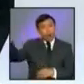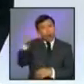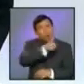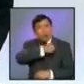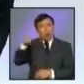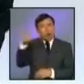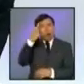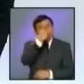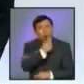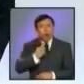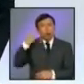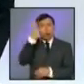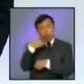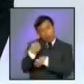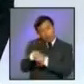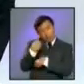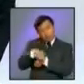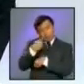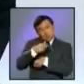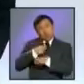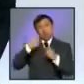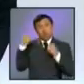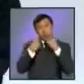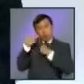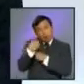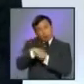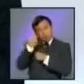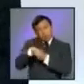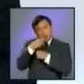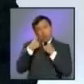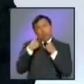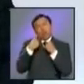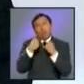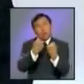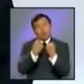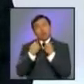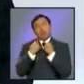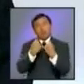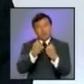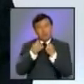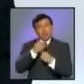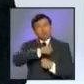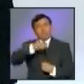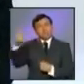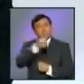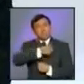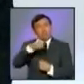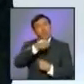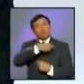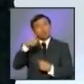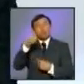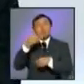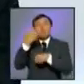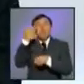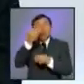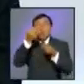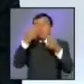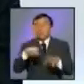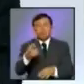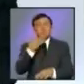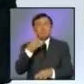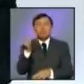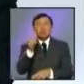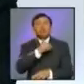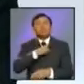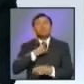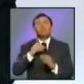conozca las propuestas porque muchas muchas muchas personas no saben ni siquiera lo que propone Andrés Manuel pero